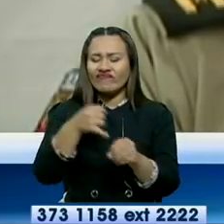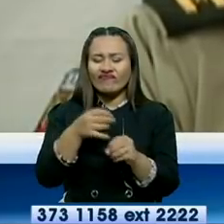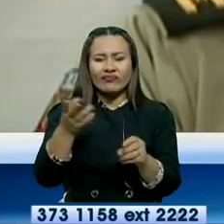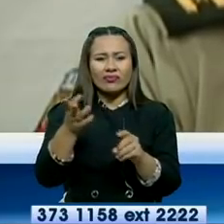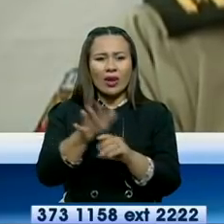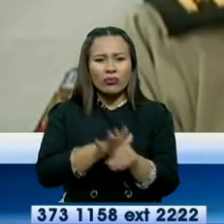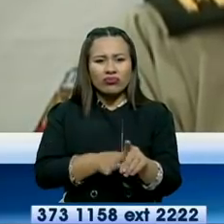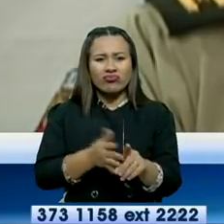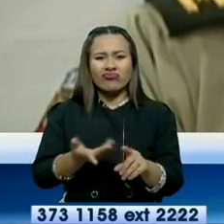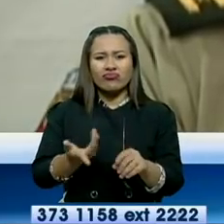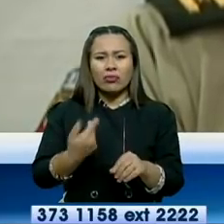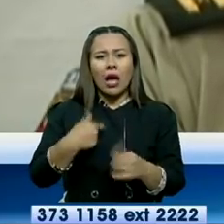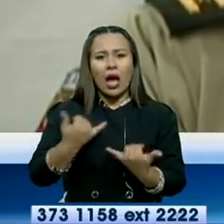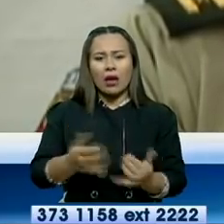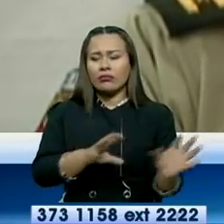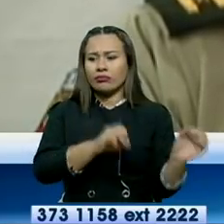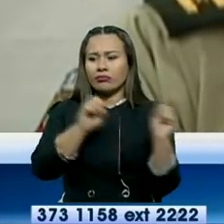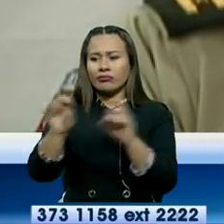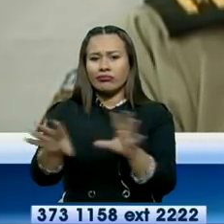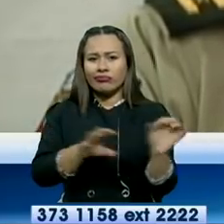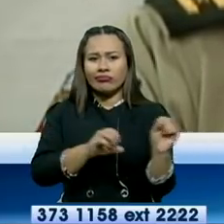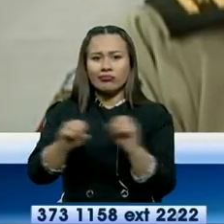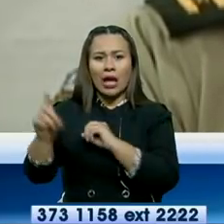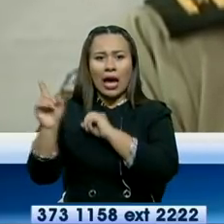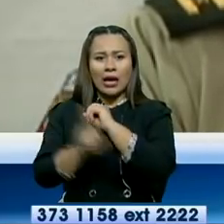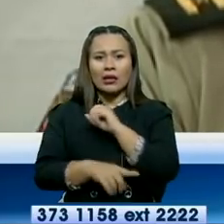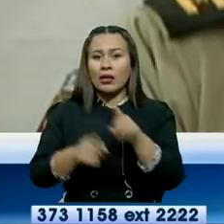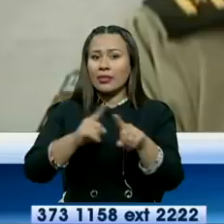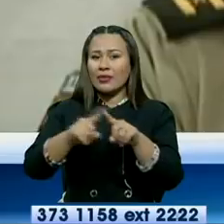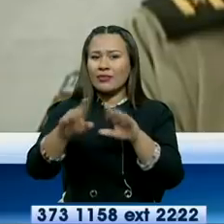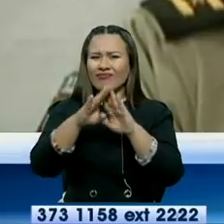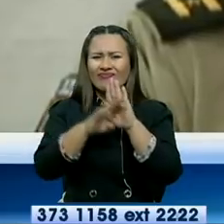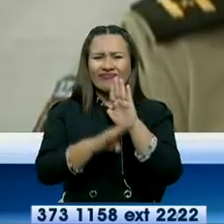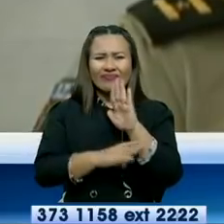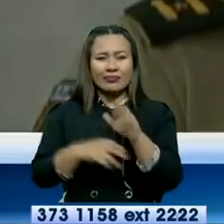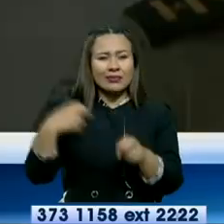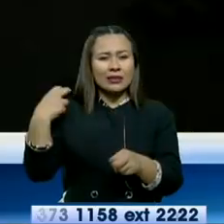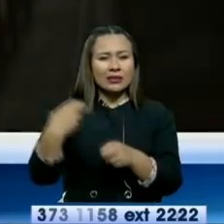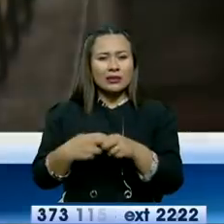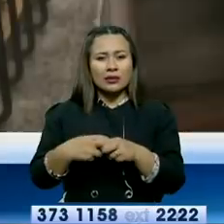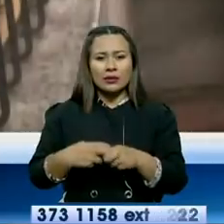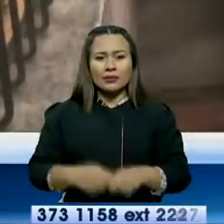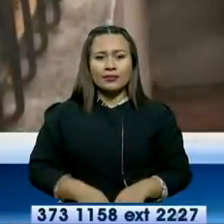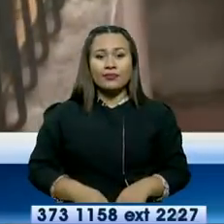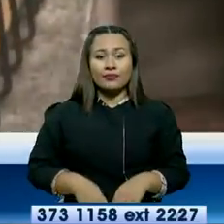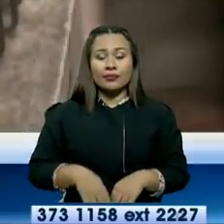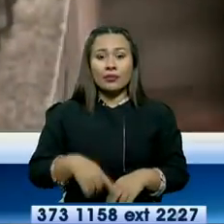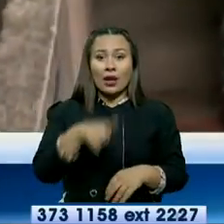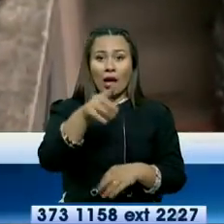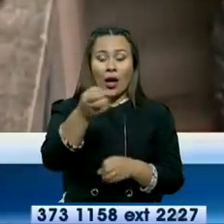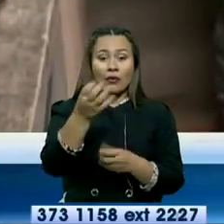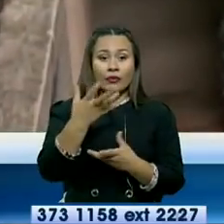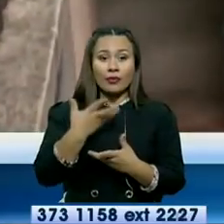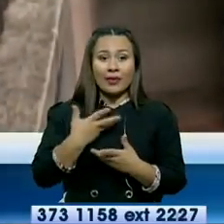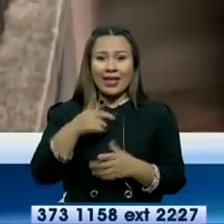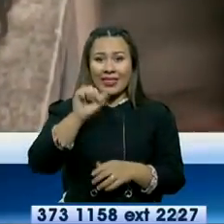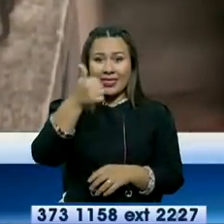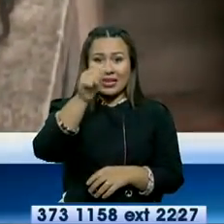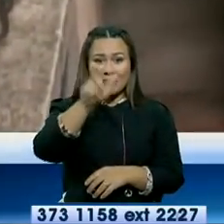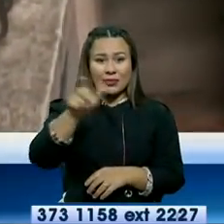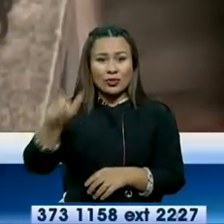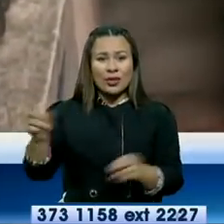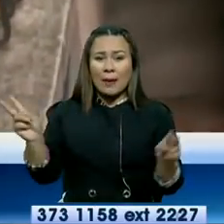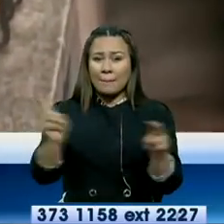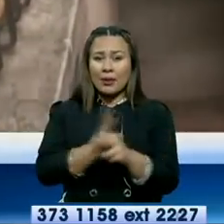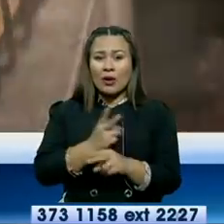cumplir sentencias condenatorias por diferentes delitos de carácter sexual. En el mismo ámbito, de los 10 más buscados a nivel